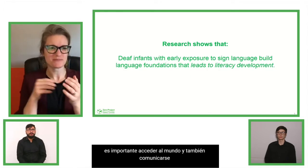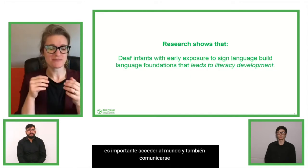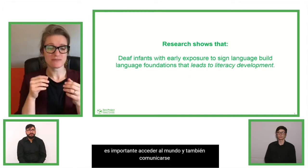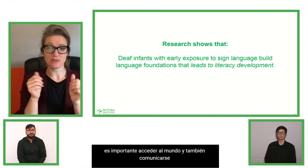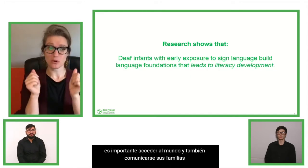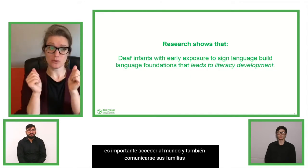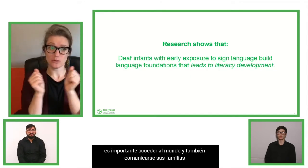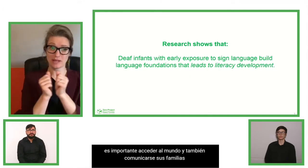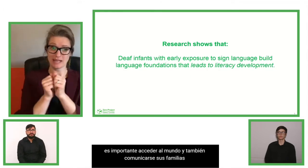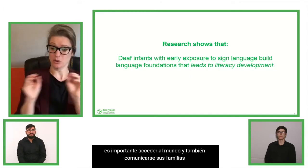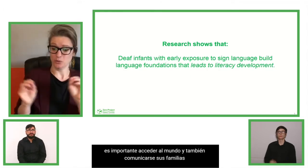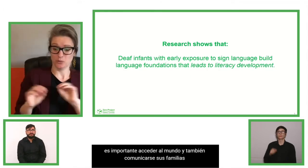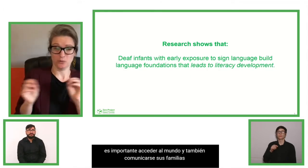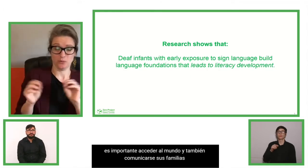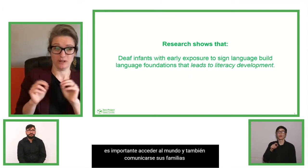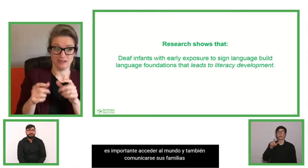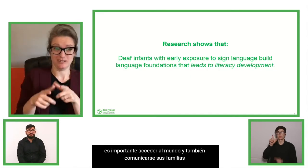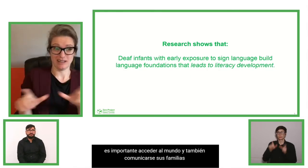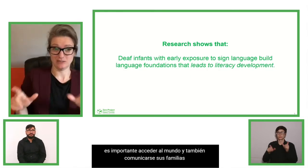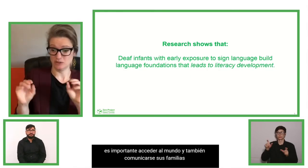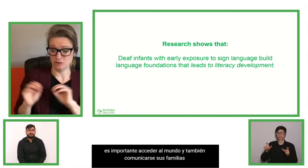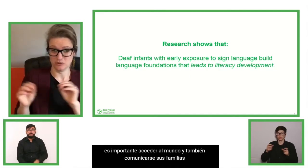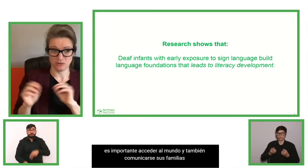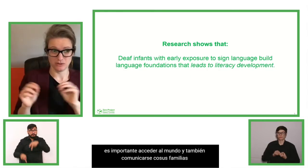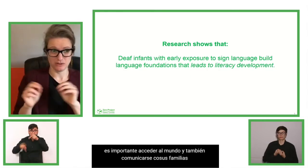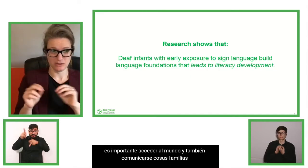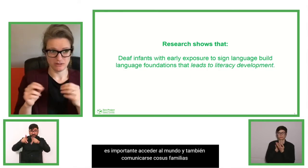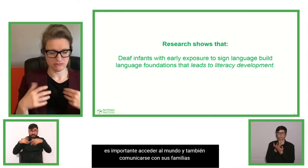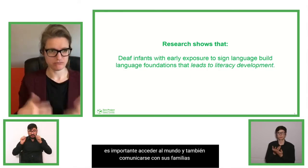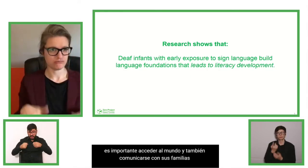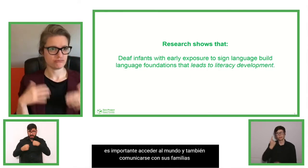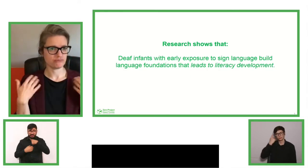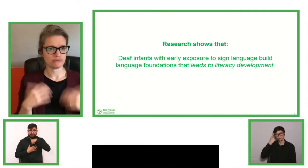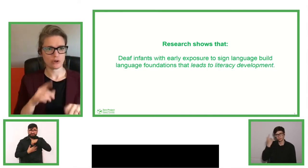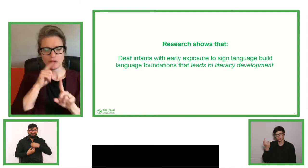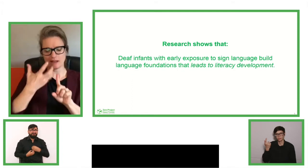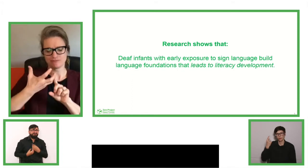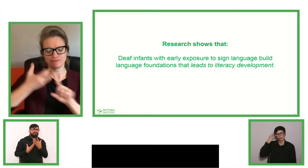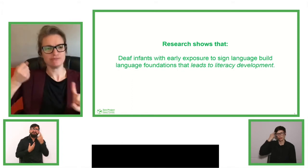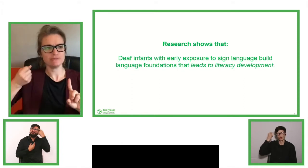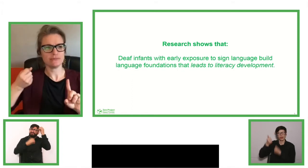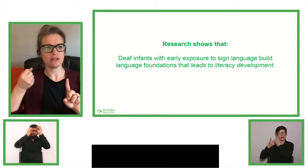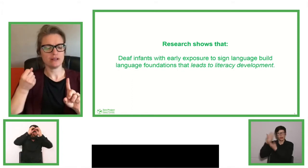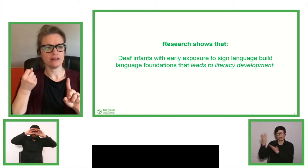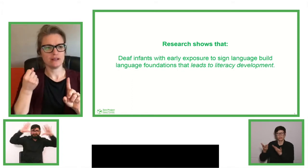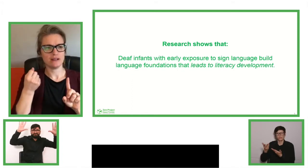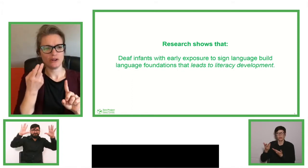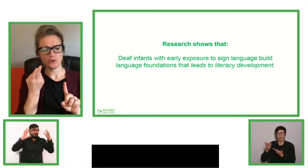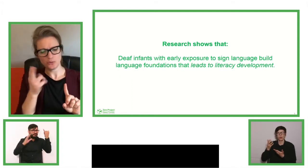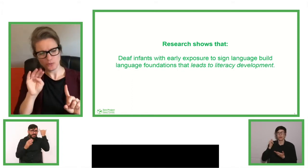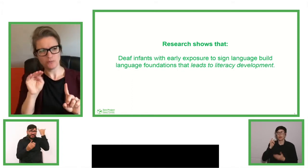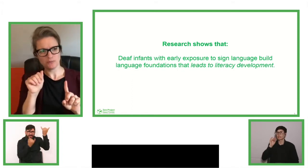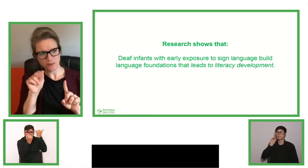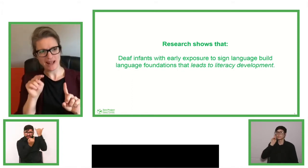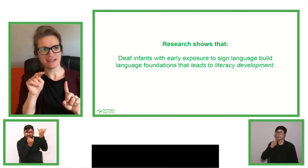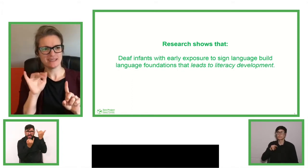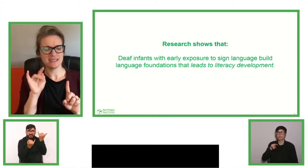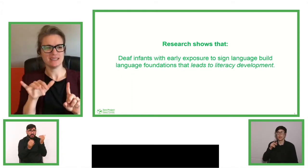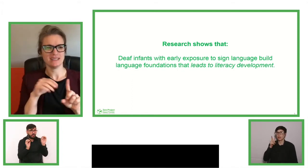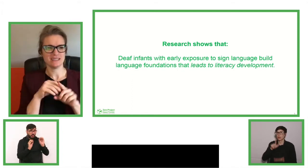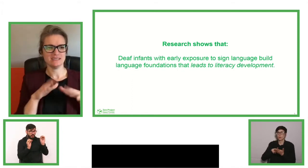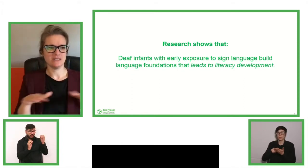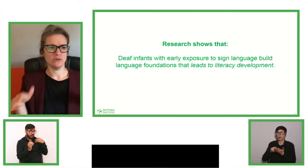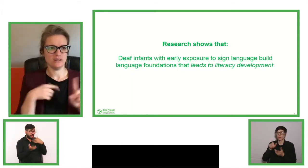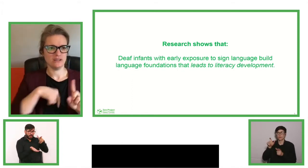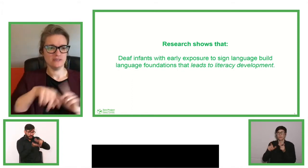People express their thoughts. La gente expresa sus pensamientos, su creatividad, y sin el lenguaje la gente no tiene